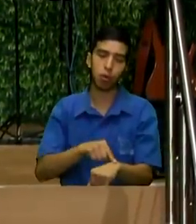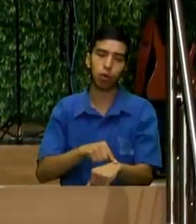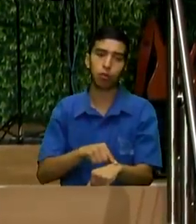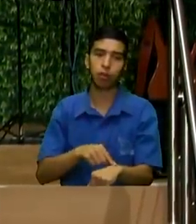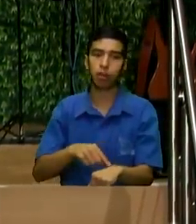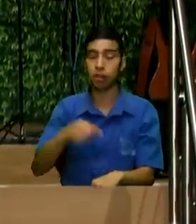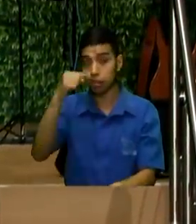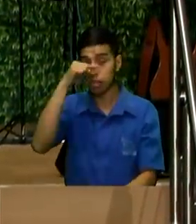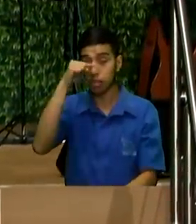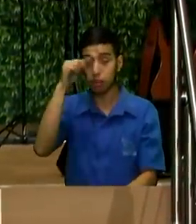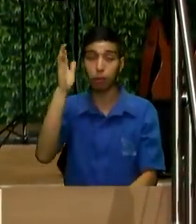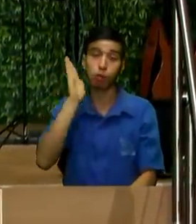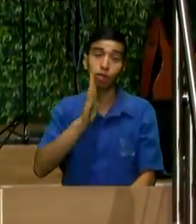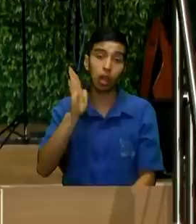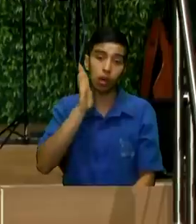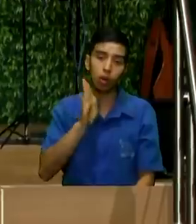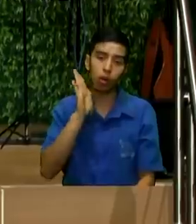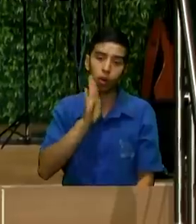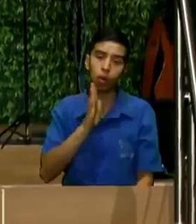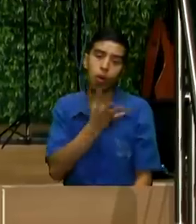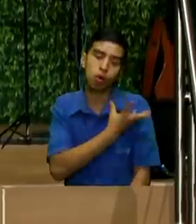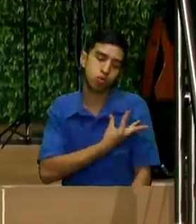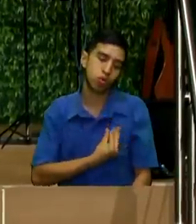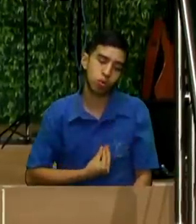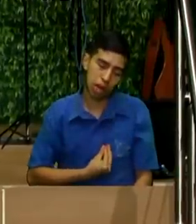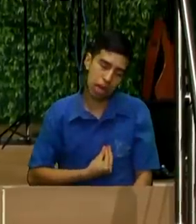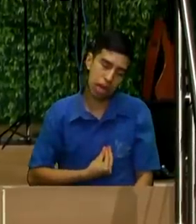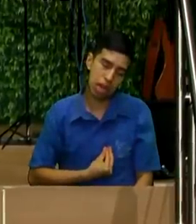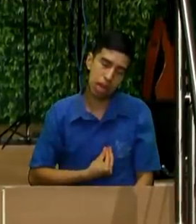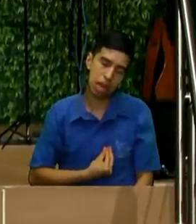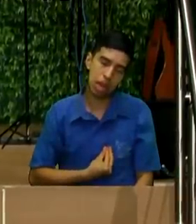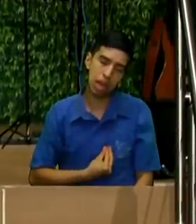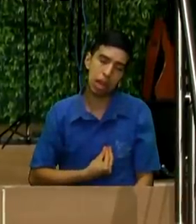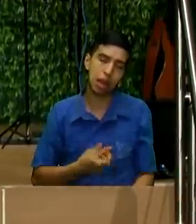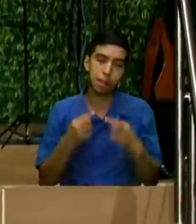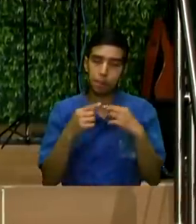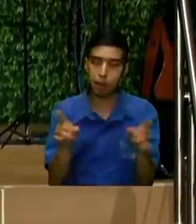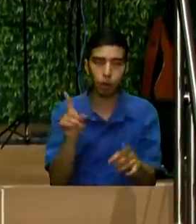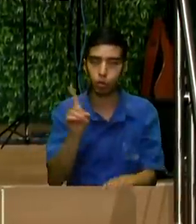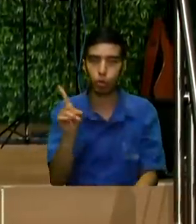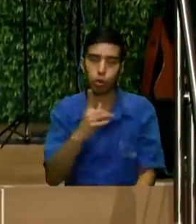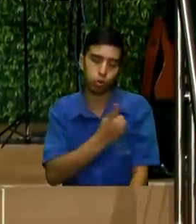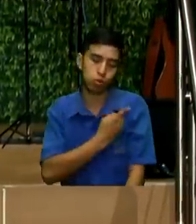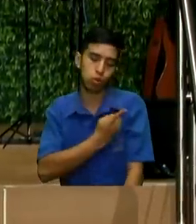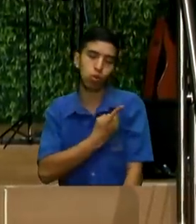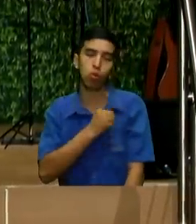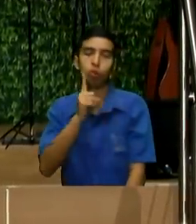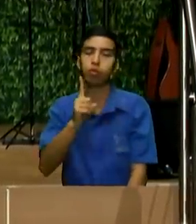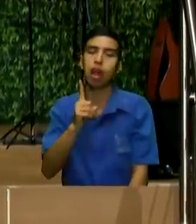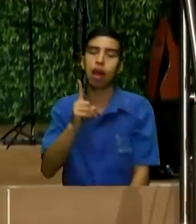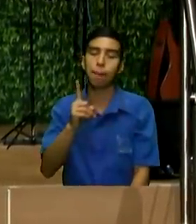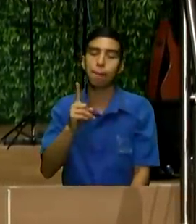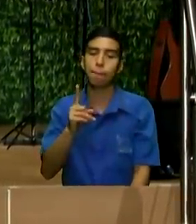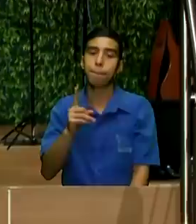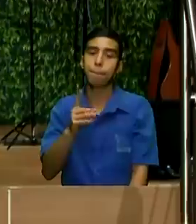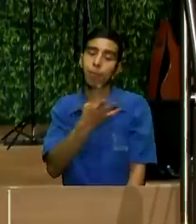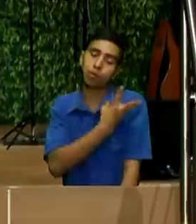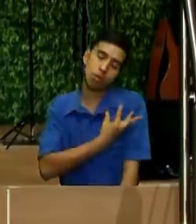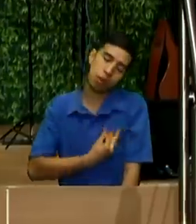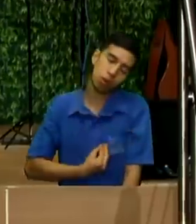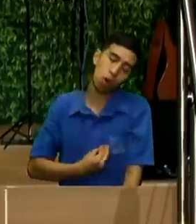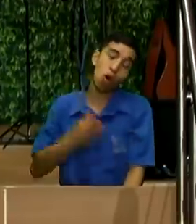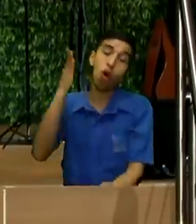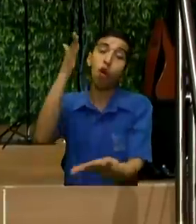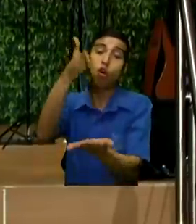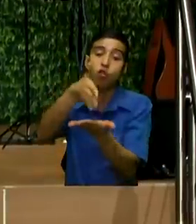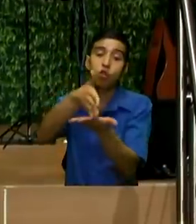sufre. Pero no solo. Una pena compartida es media pena.